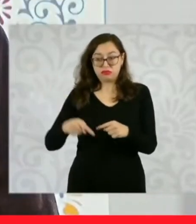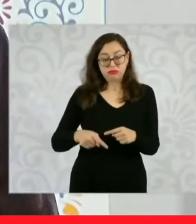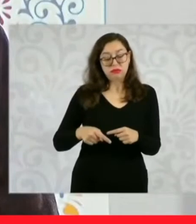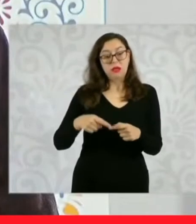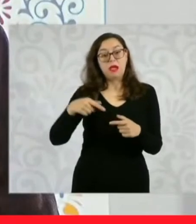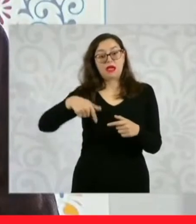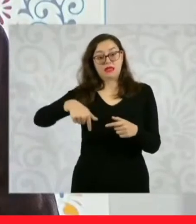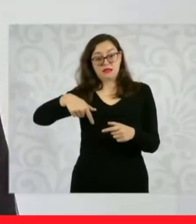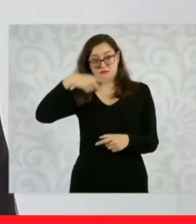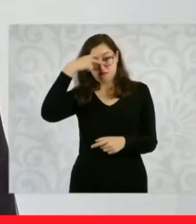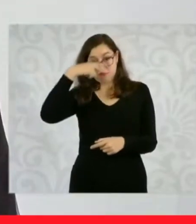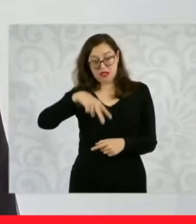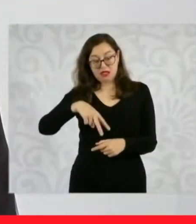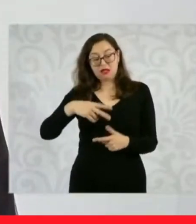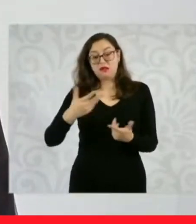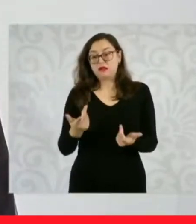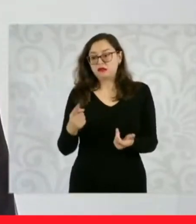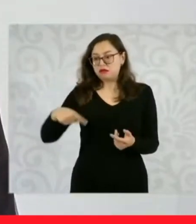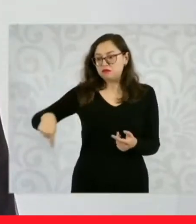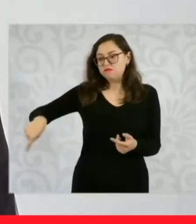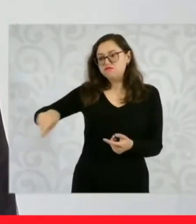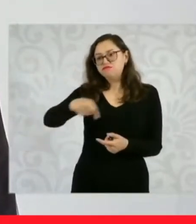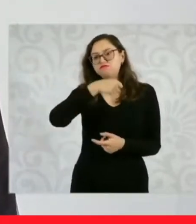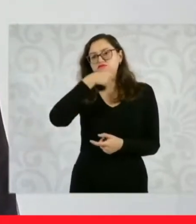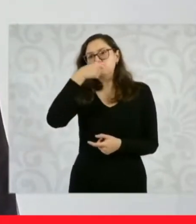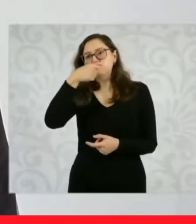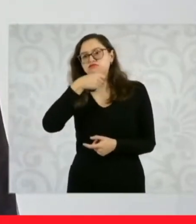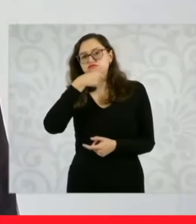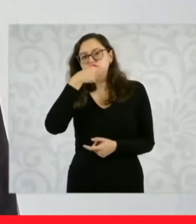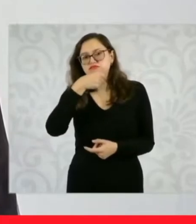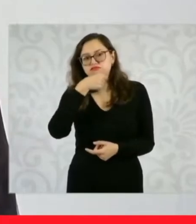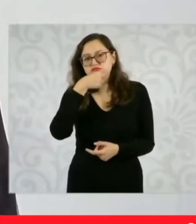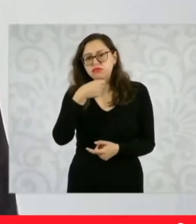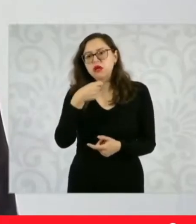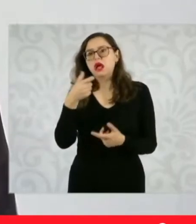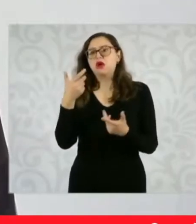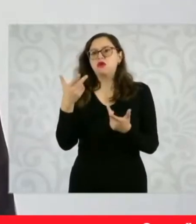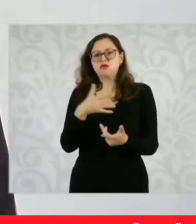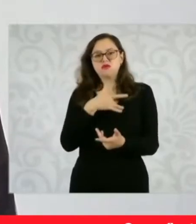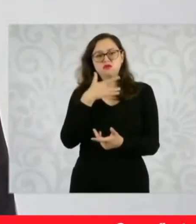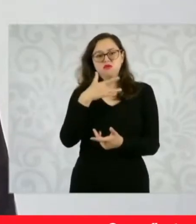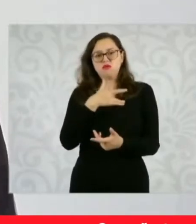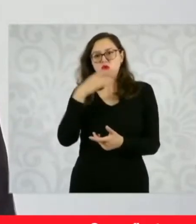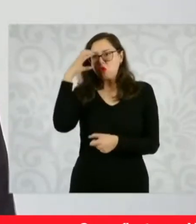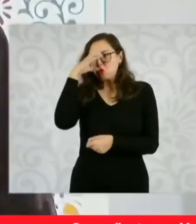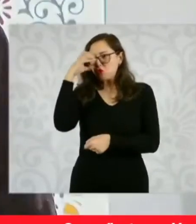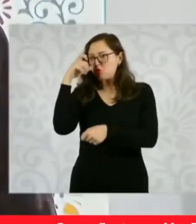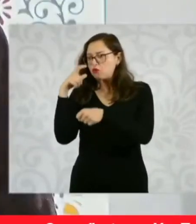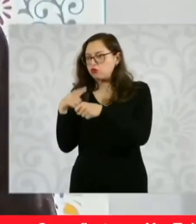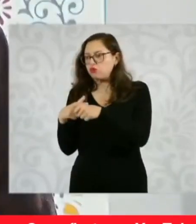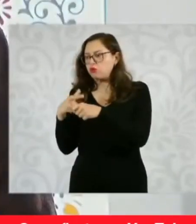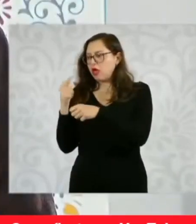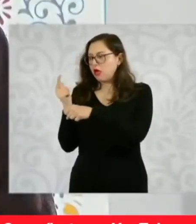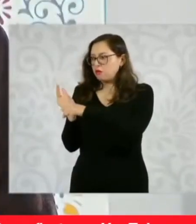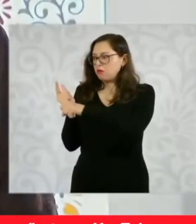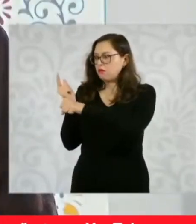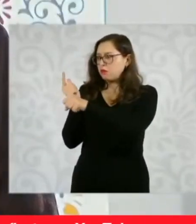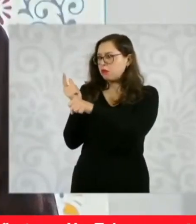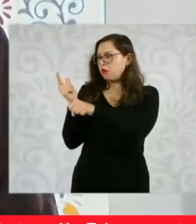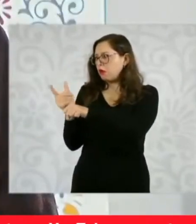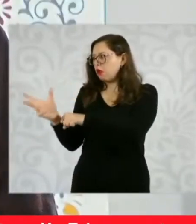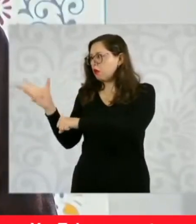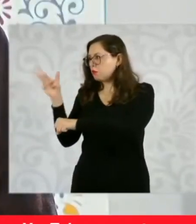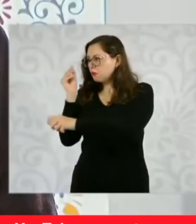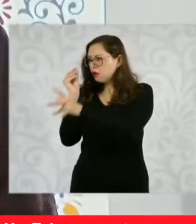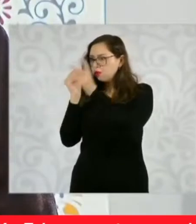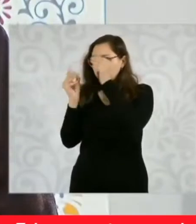Las palabras de los viejos se enriquecieron con aportaciones de las culturas que fueron encontrando, de las